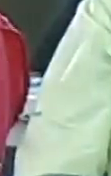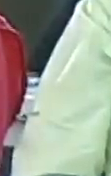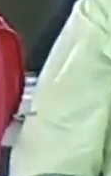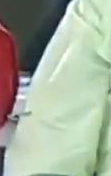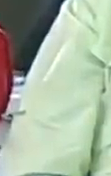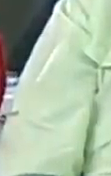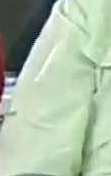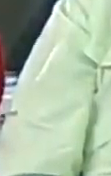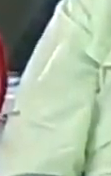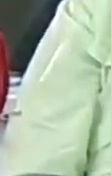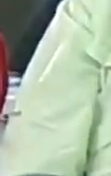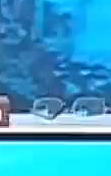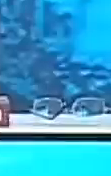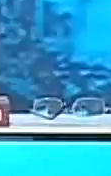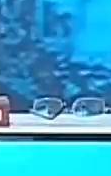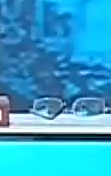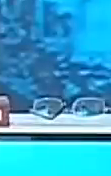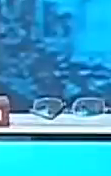¿Y qué vamos a hacer, pues?